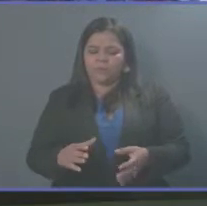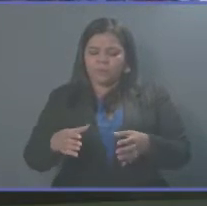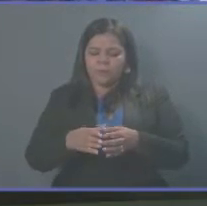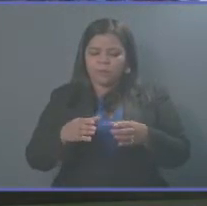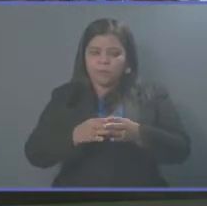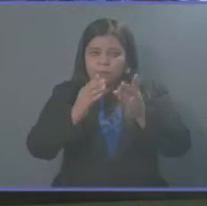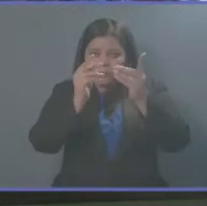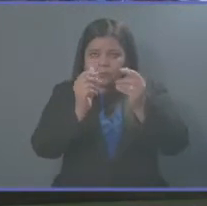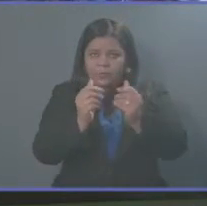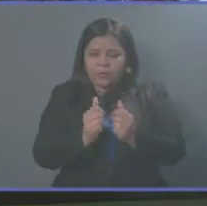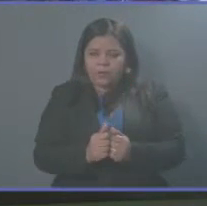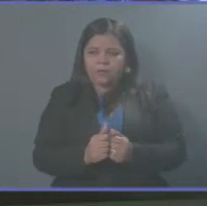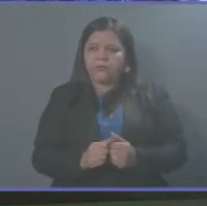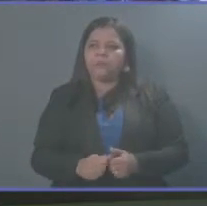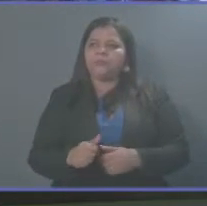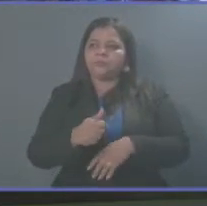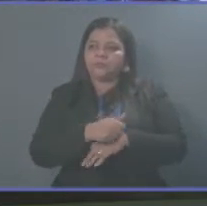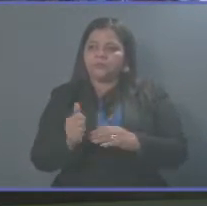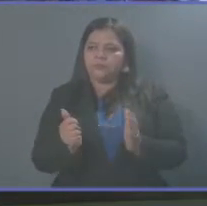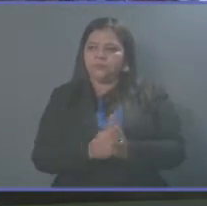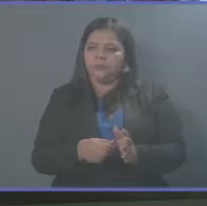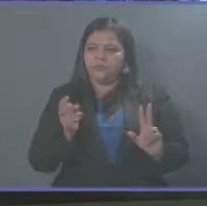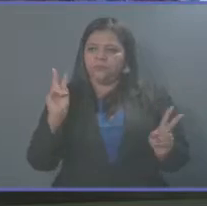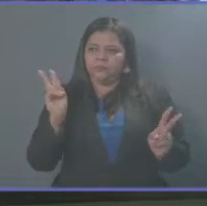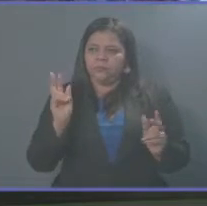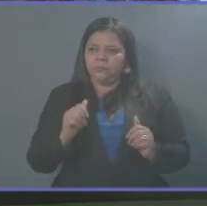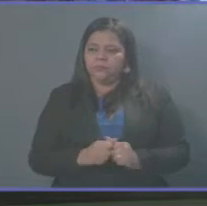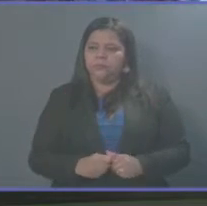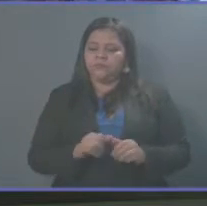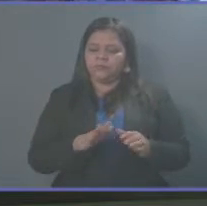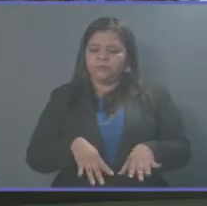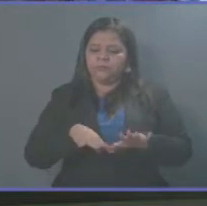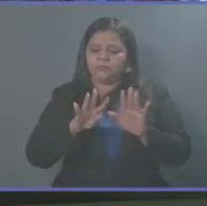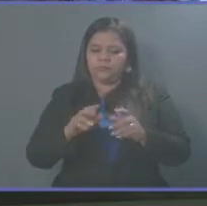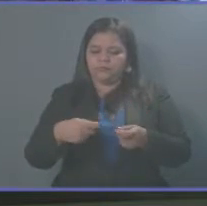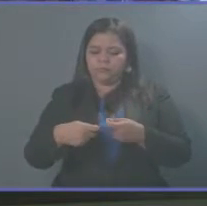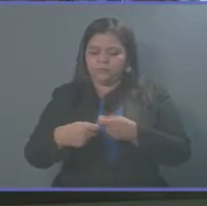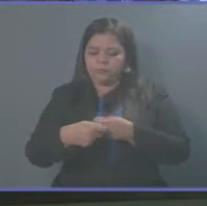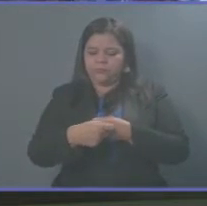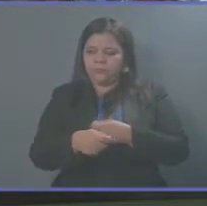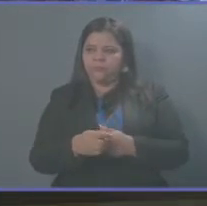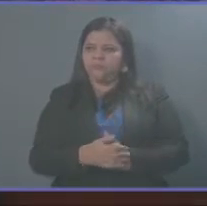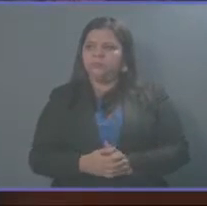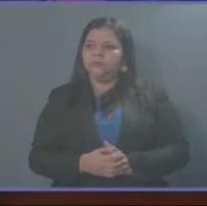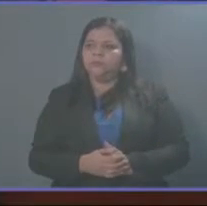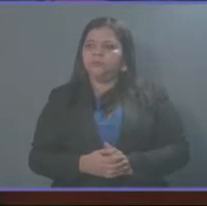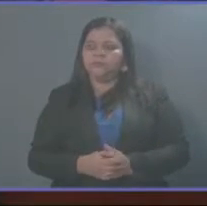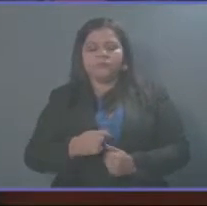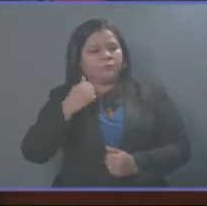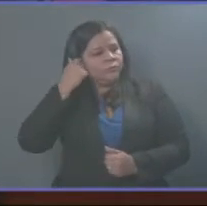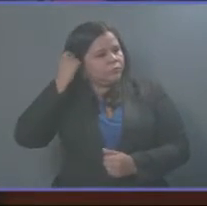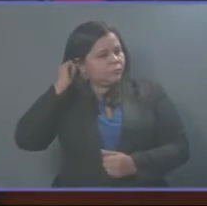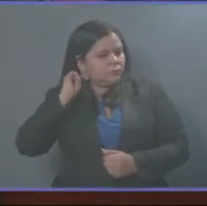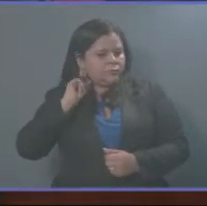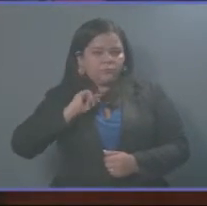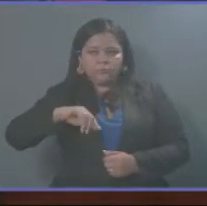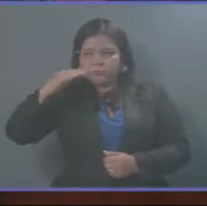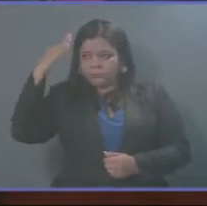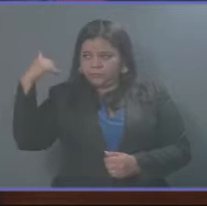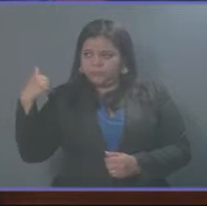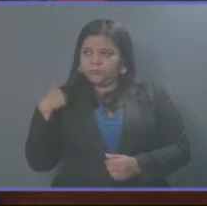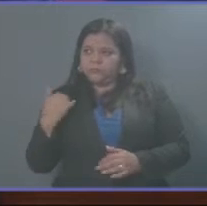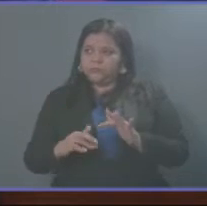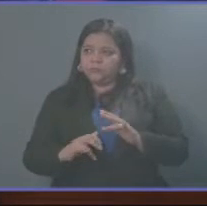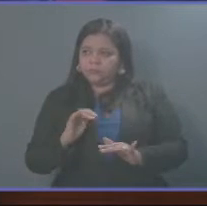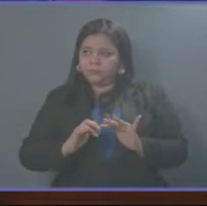Comisión de Hacienda y Especial del Presupuesto, Palacio Legislativo, San Salvador, 19 de diciembre de 2019. Señores secretarios de la Asamblea